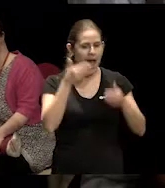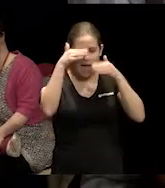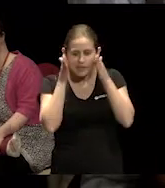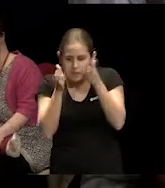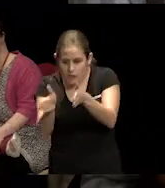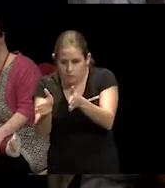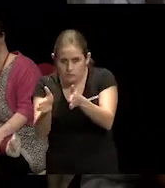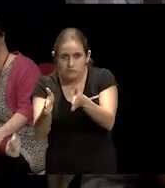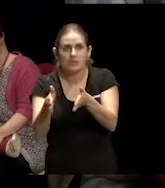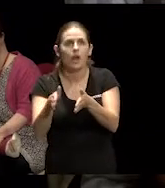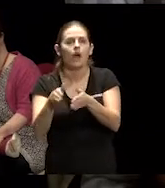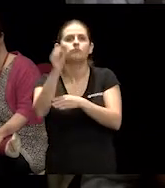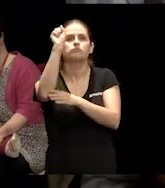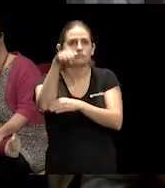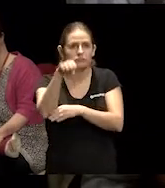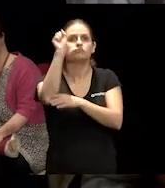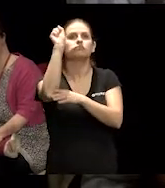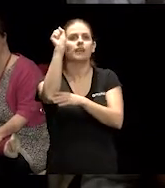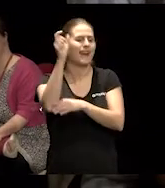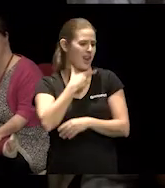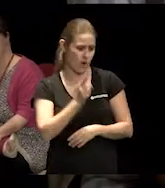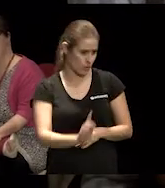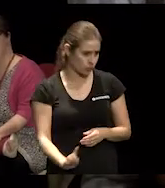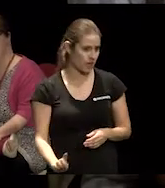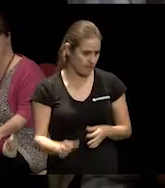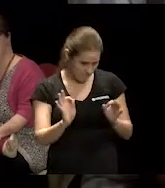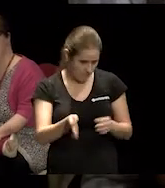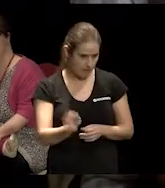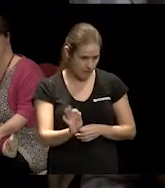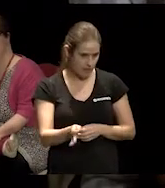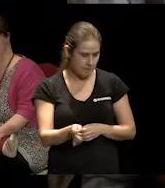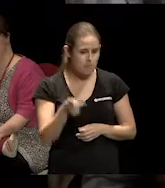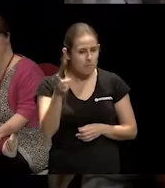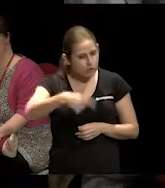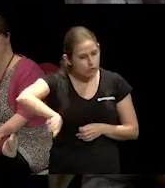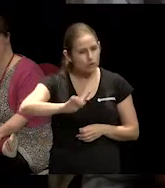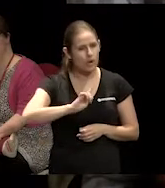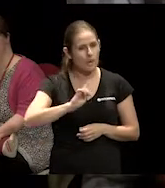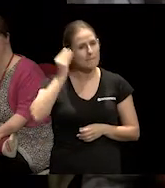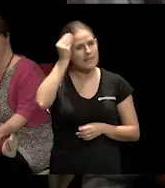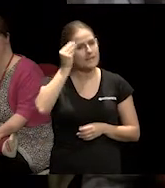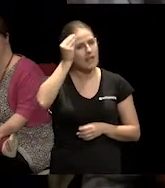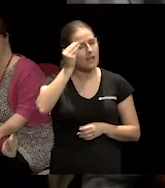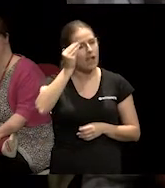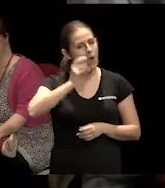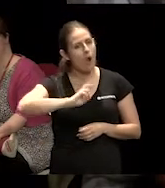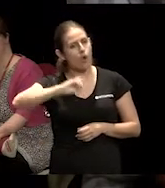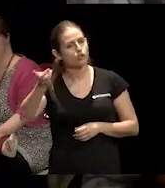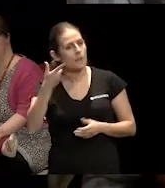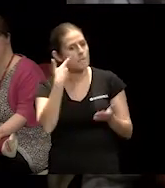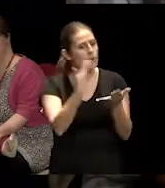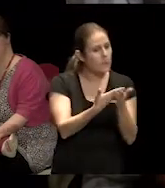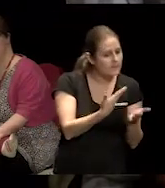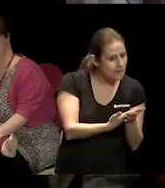encima de la cabeza de los actores. Tienes toda la razón del mundo. Quería saber si ahí tenéis pensado algún tipo de propuesta